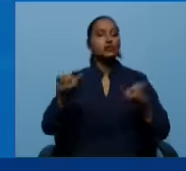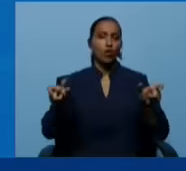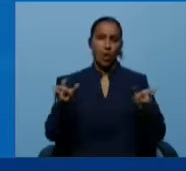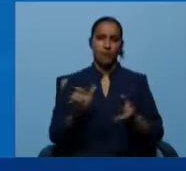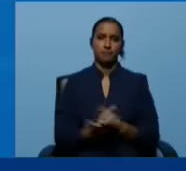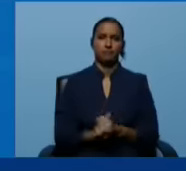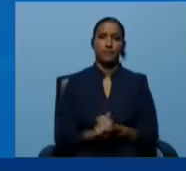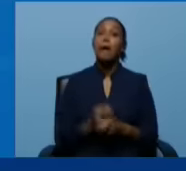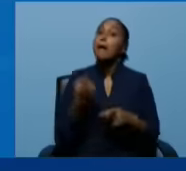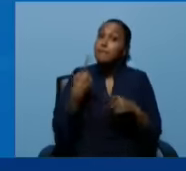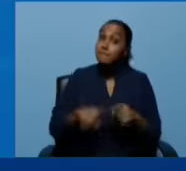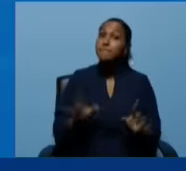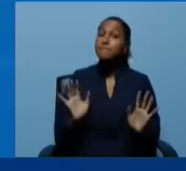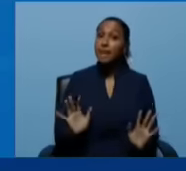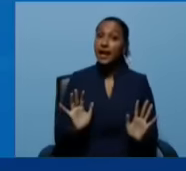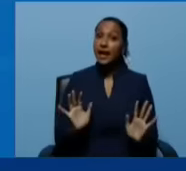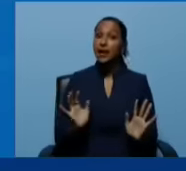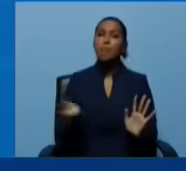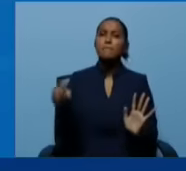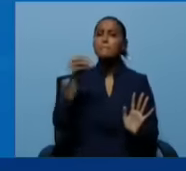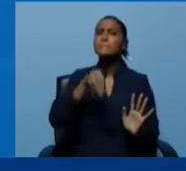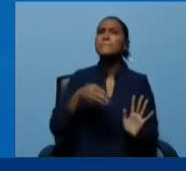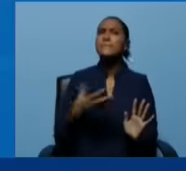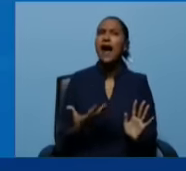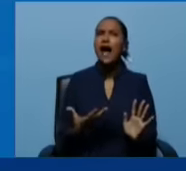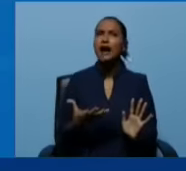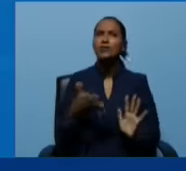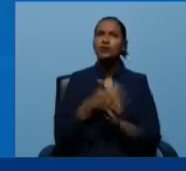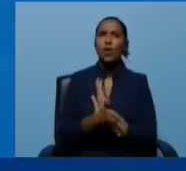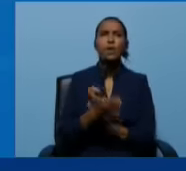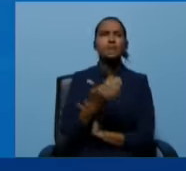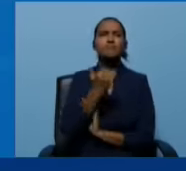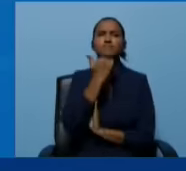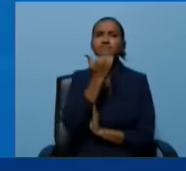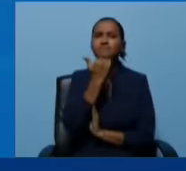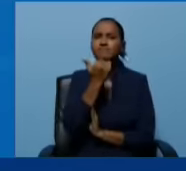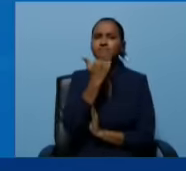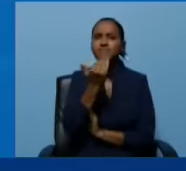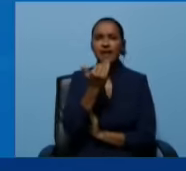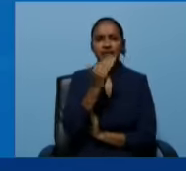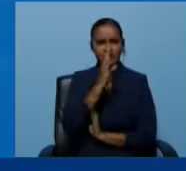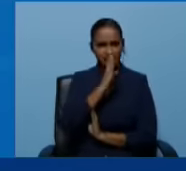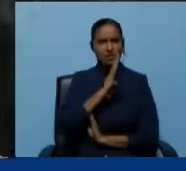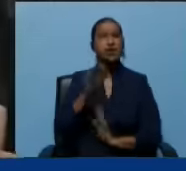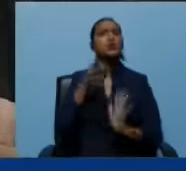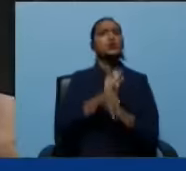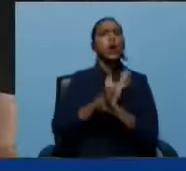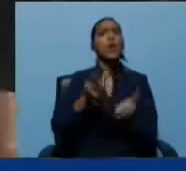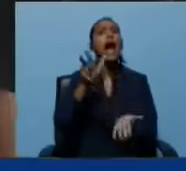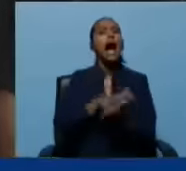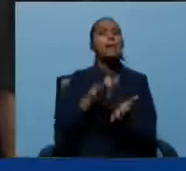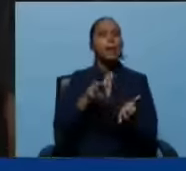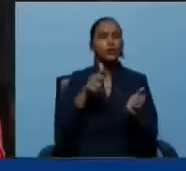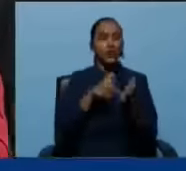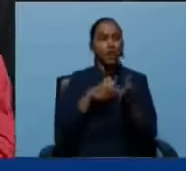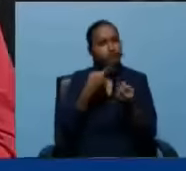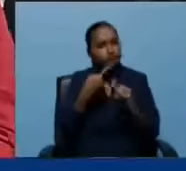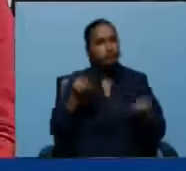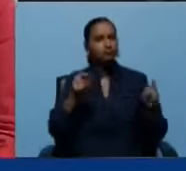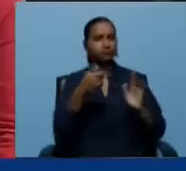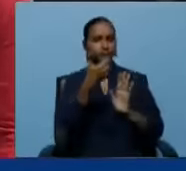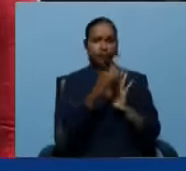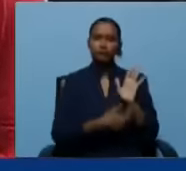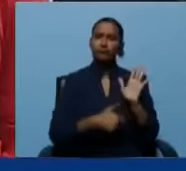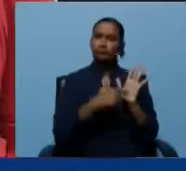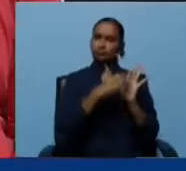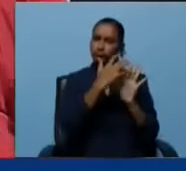te digo más, un comentario ya casi directo para aprobar la declaración.